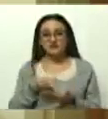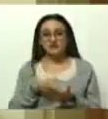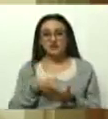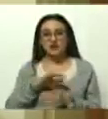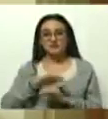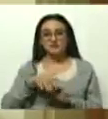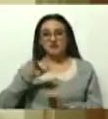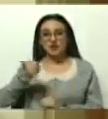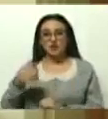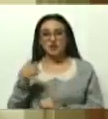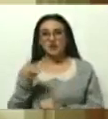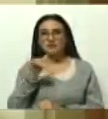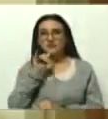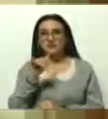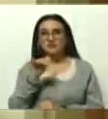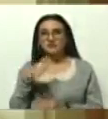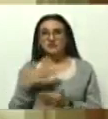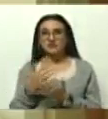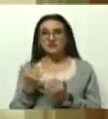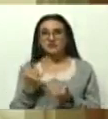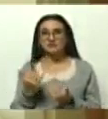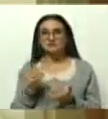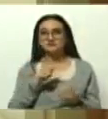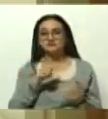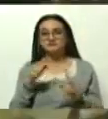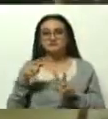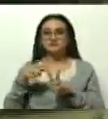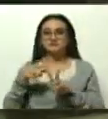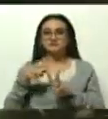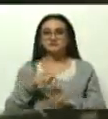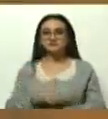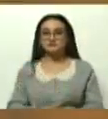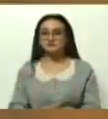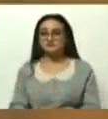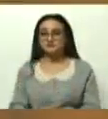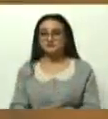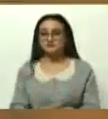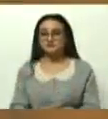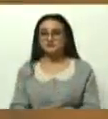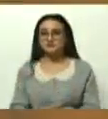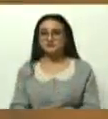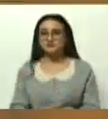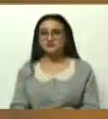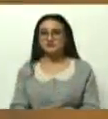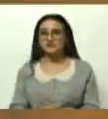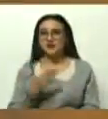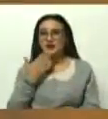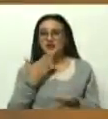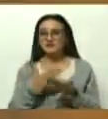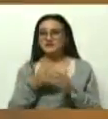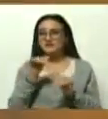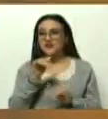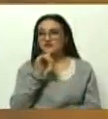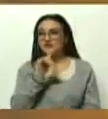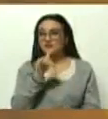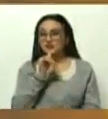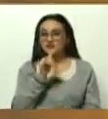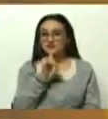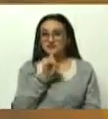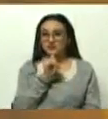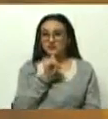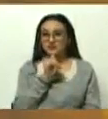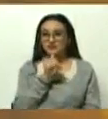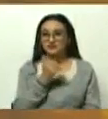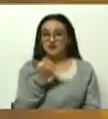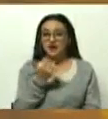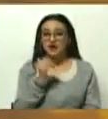doctor Jorge Rodríguez. Es la información, voy a retornar el contacto. Adelante. Bien, agradecemos a nuestra compañera Graya Casella por la información.